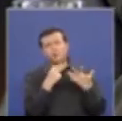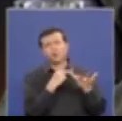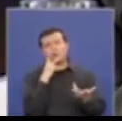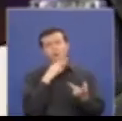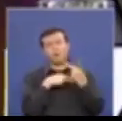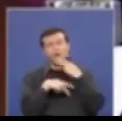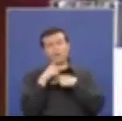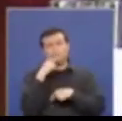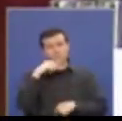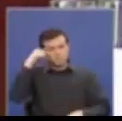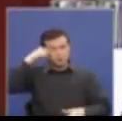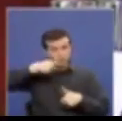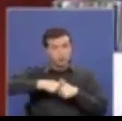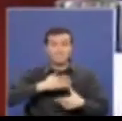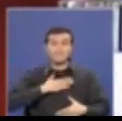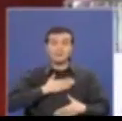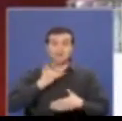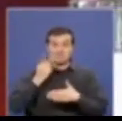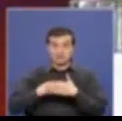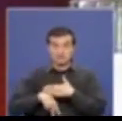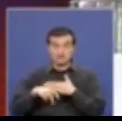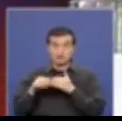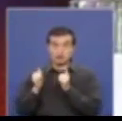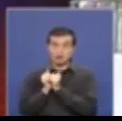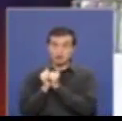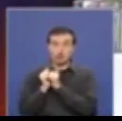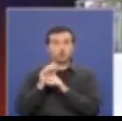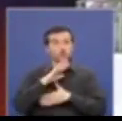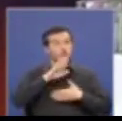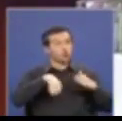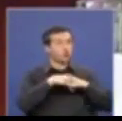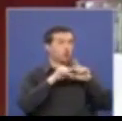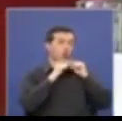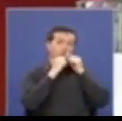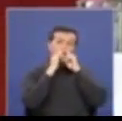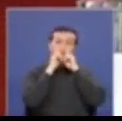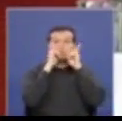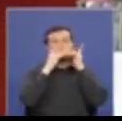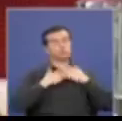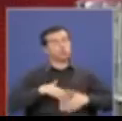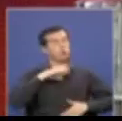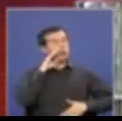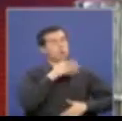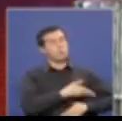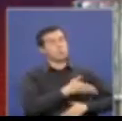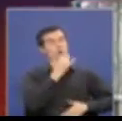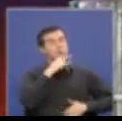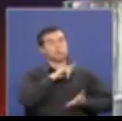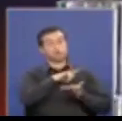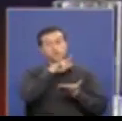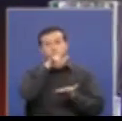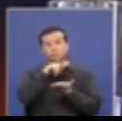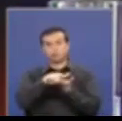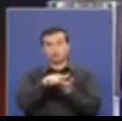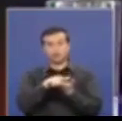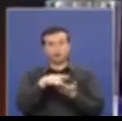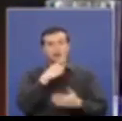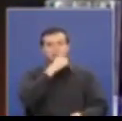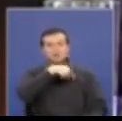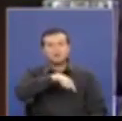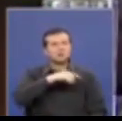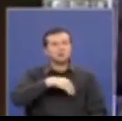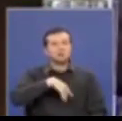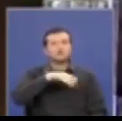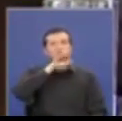hecho. Cuando llegaba con mi hija de viaje, llamó a toda su oligarquía, ¿no?, a los de luto, a que me vayan a ver al aeropuerto. Felizmente tan inepto que ni siquiera sabía a